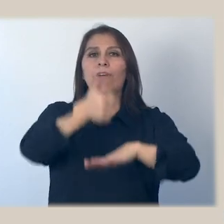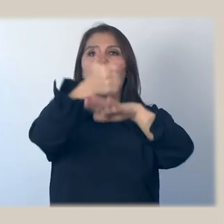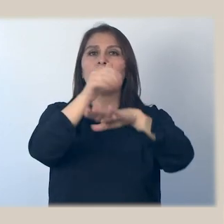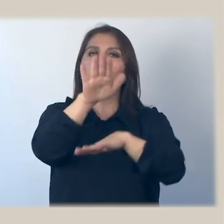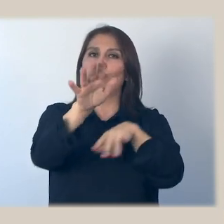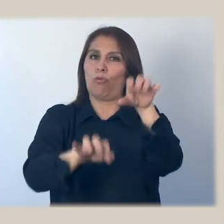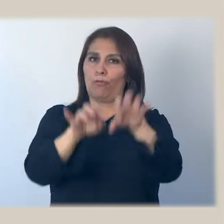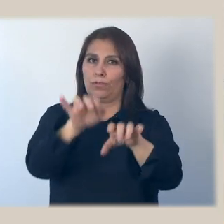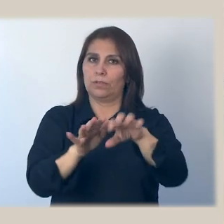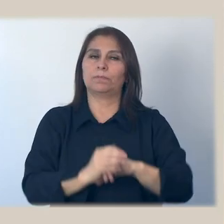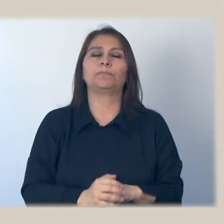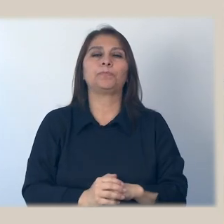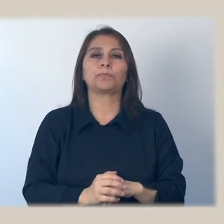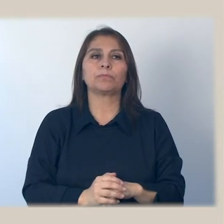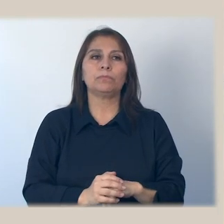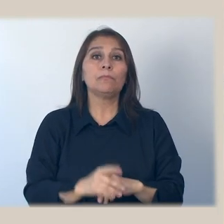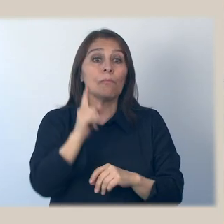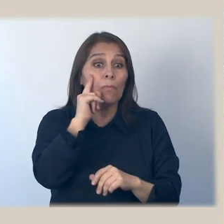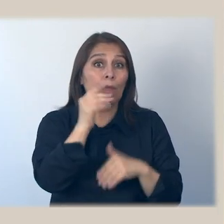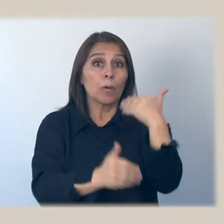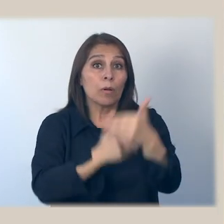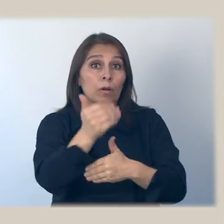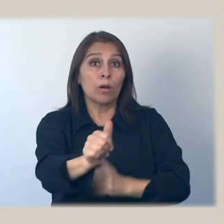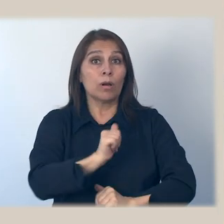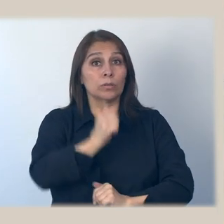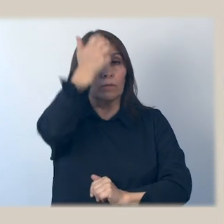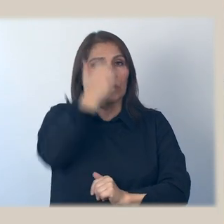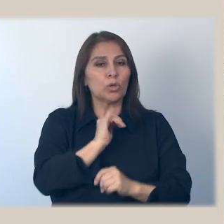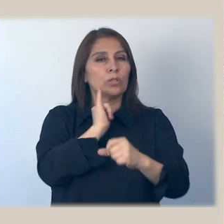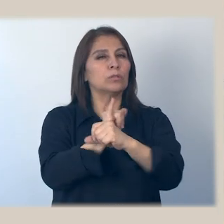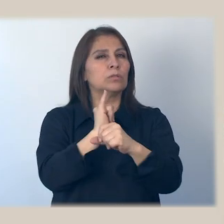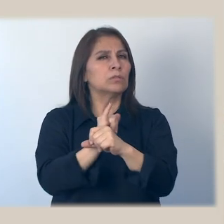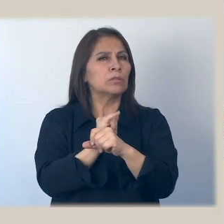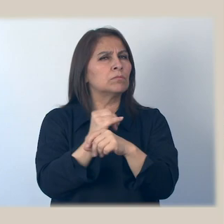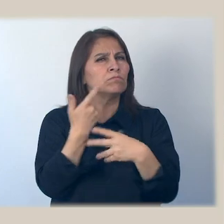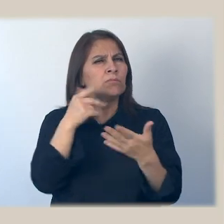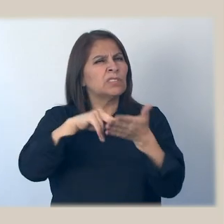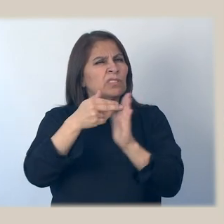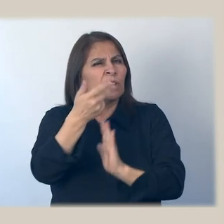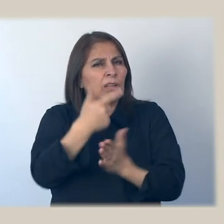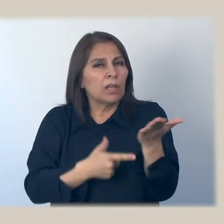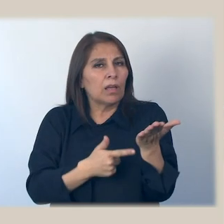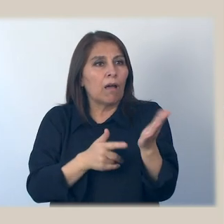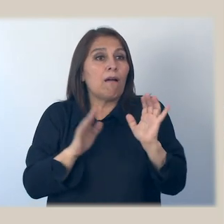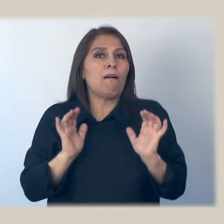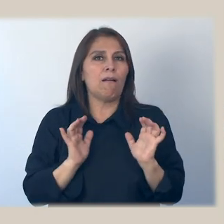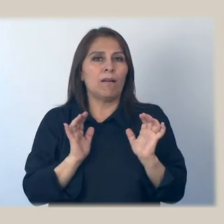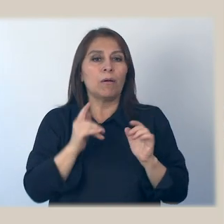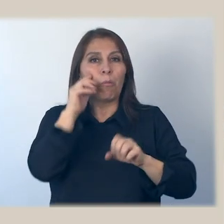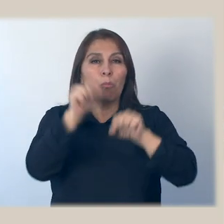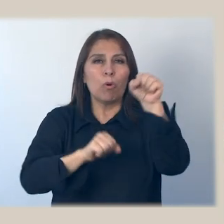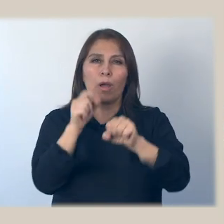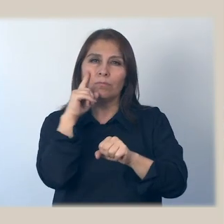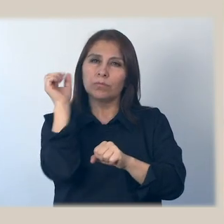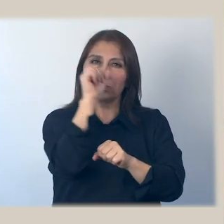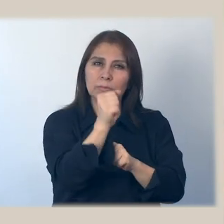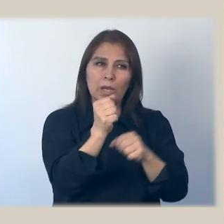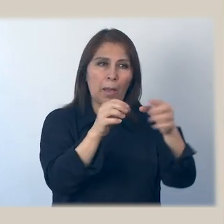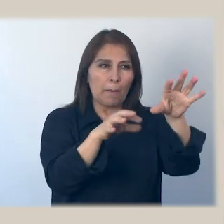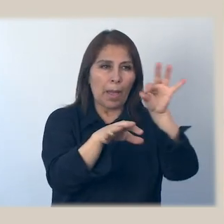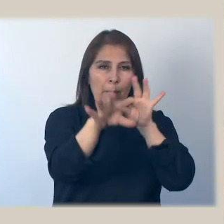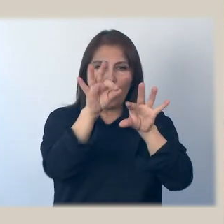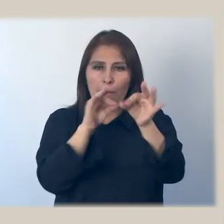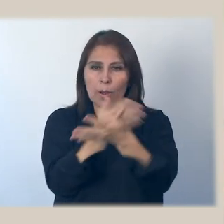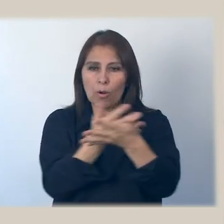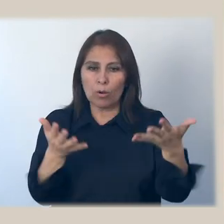la importancia del proceso de autoevaluación institucional radica en la posibilidad de constituir los insumos para la planeación